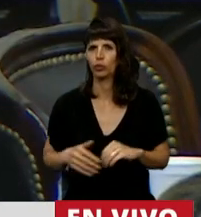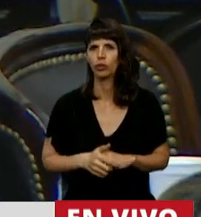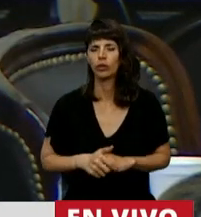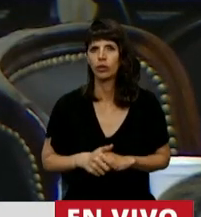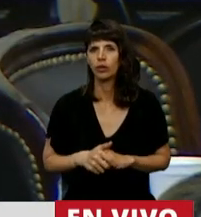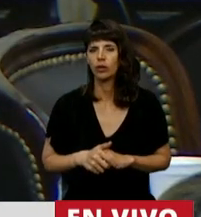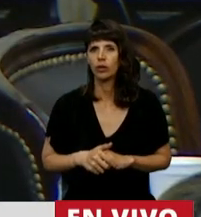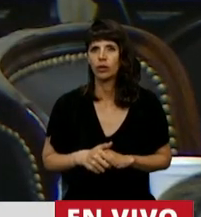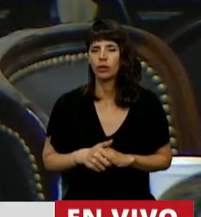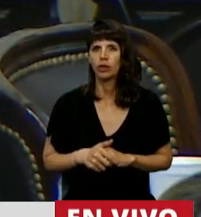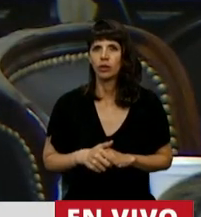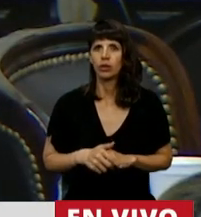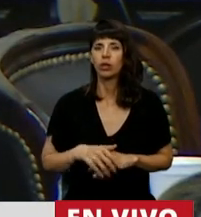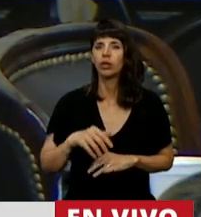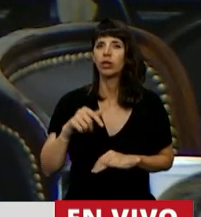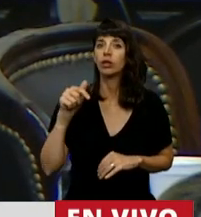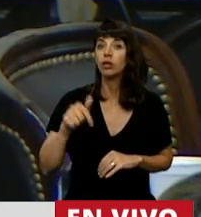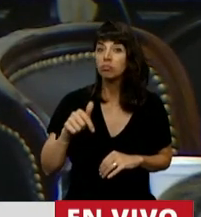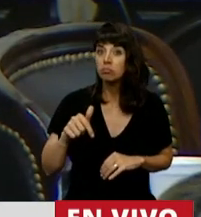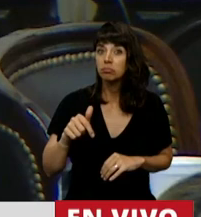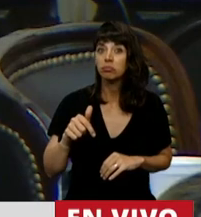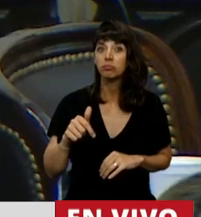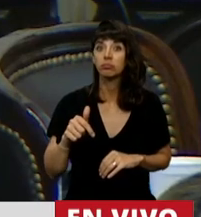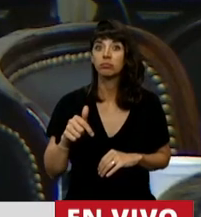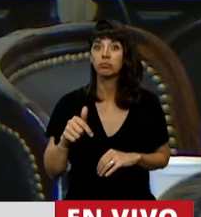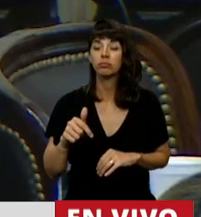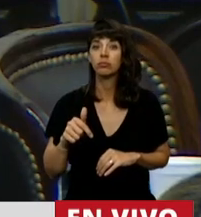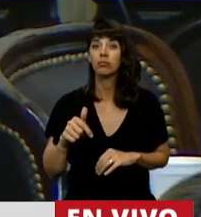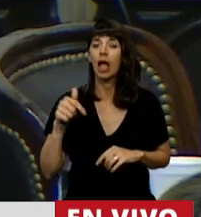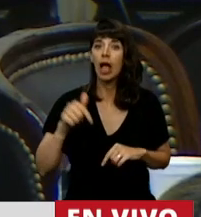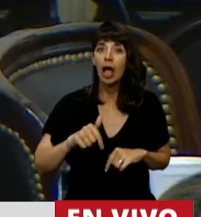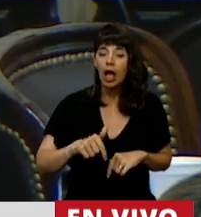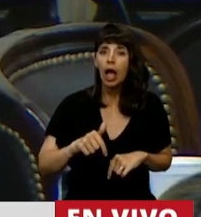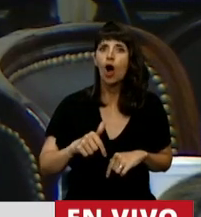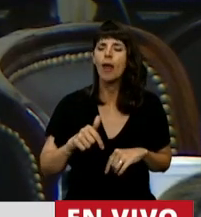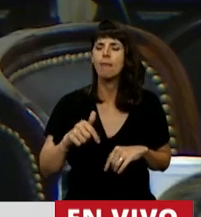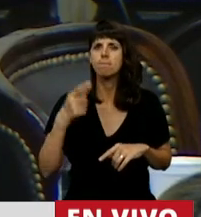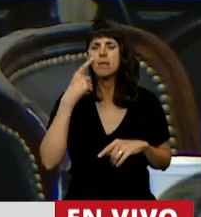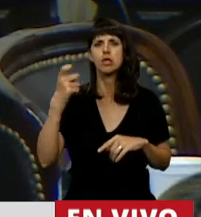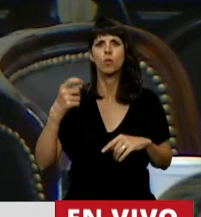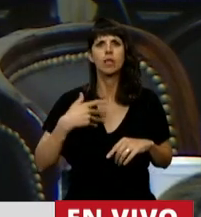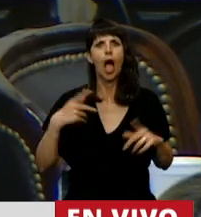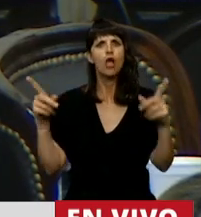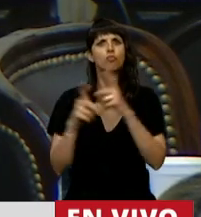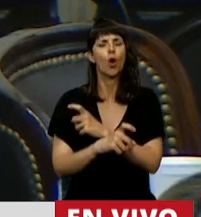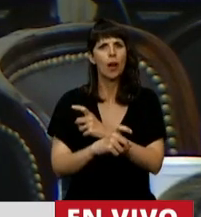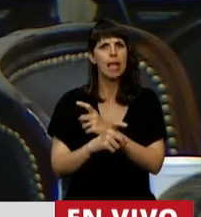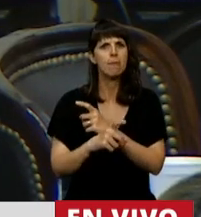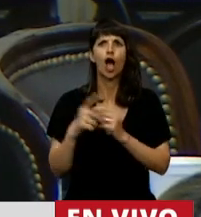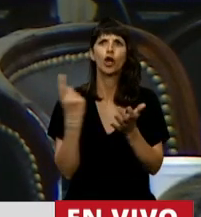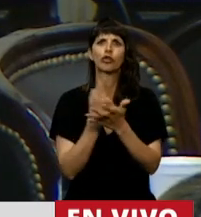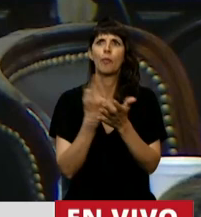La realidad es que me encontré ante un problema que no lo podemos ocultar. Como muchos